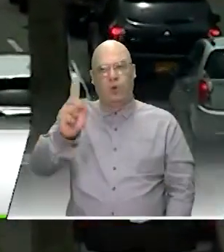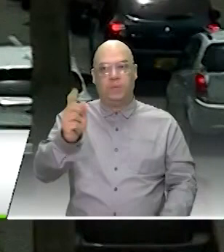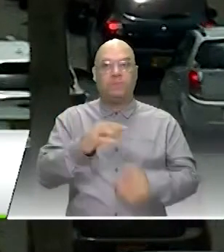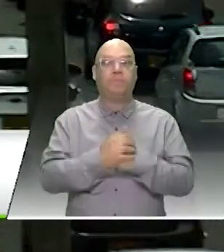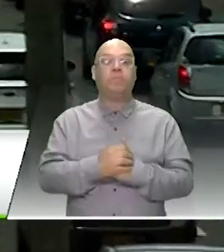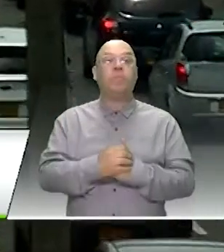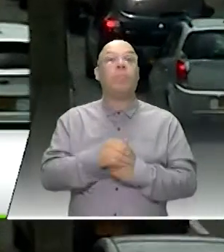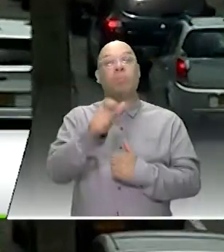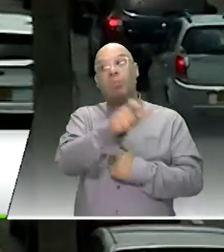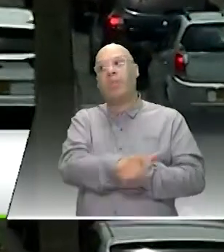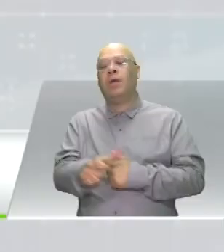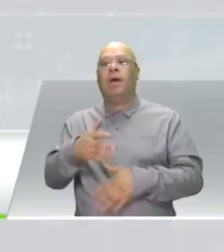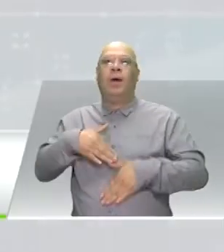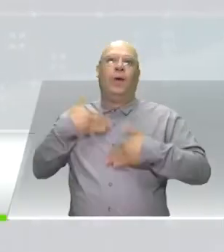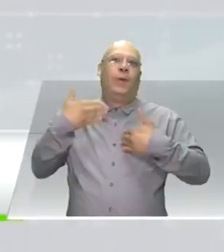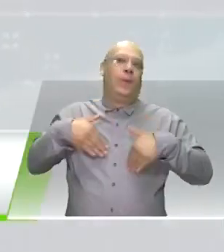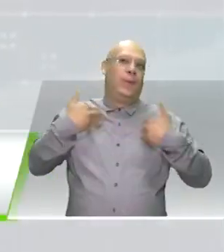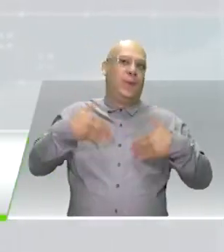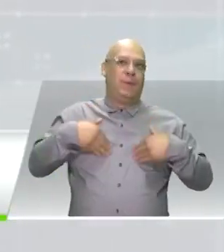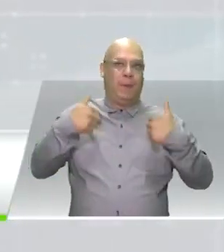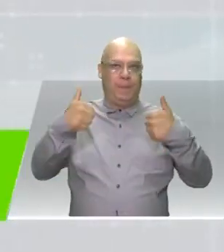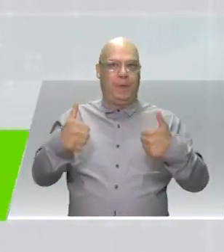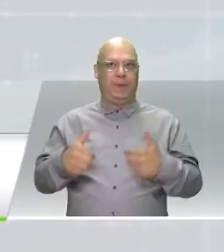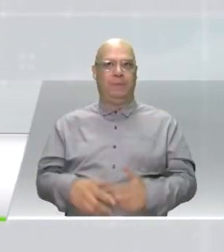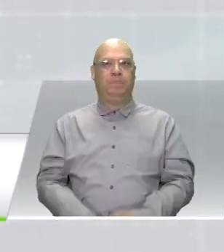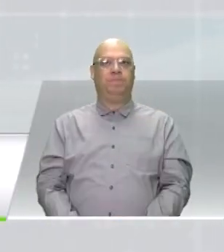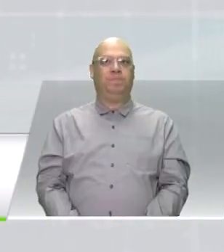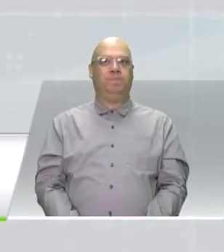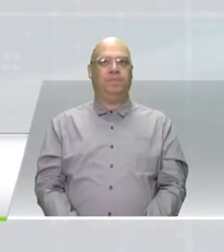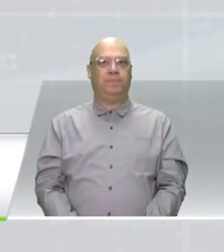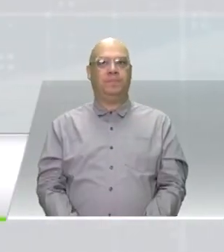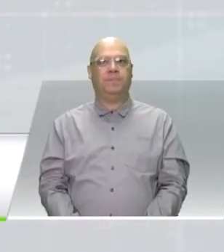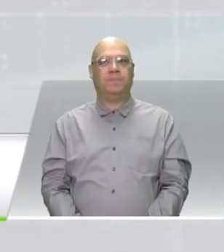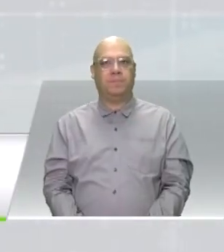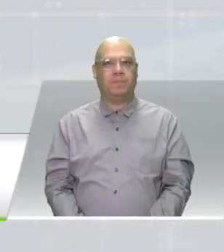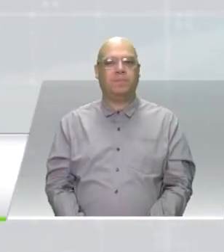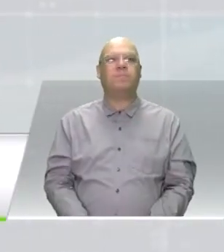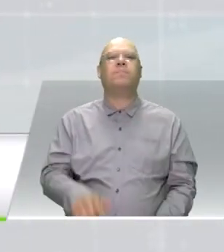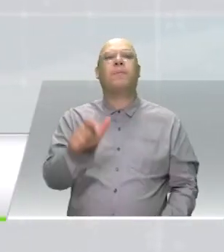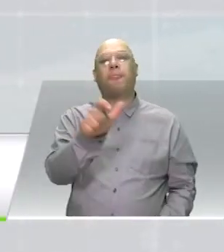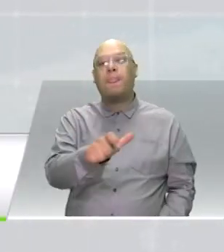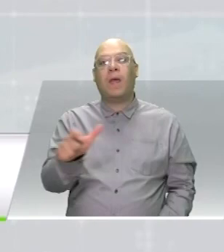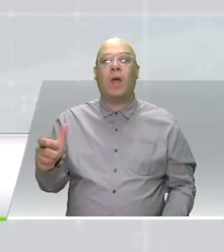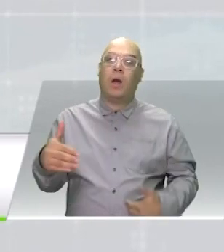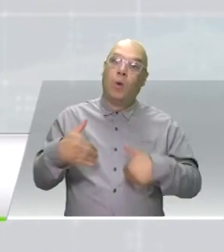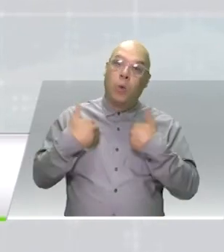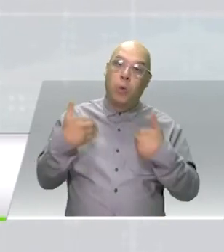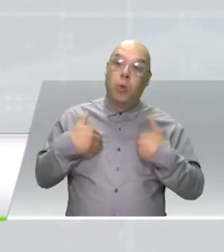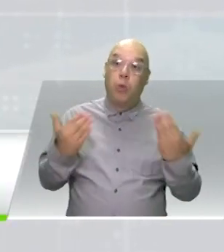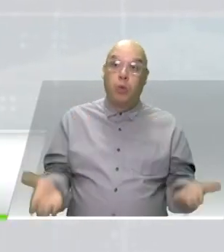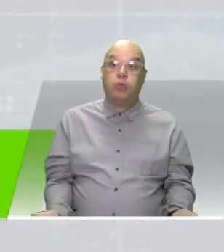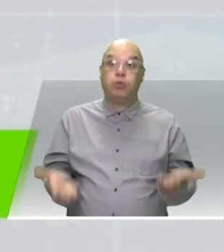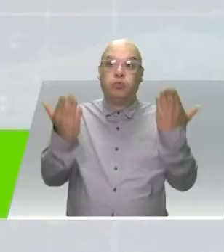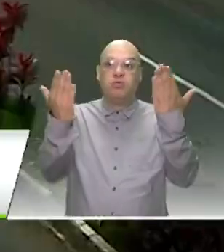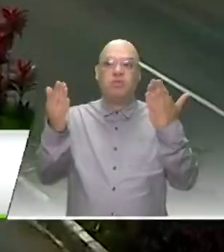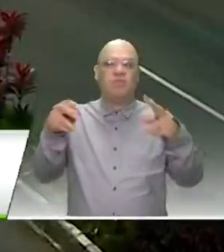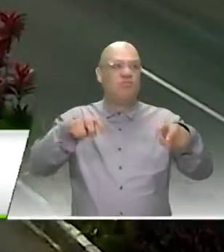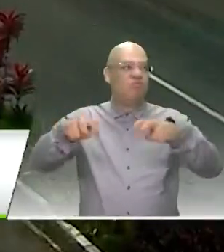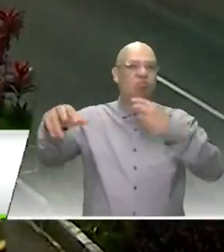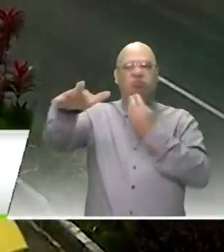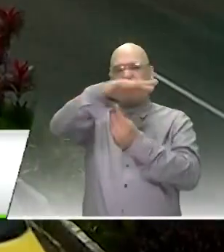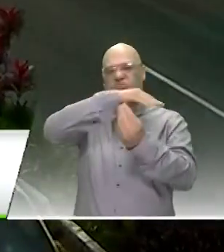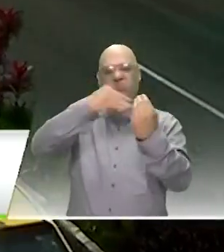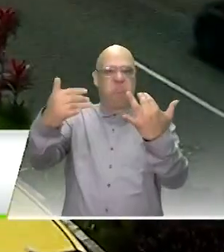comerciales celebraron la decisión esto claramente es un incentivo a que los ciudadanos sigan apostándole a la movilidad sostenible